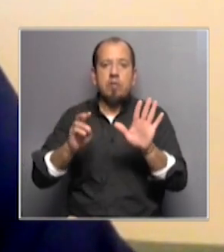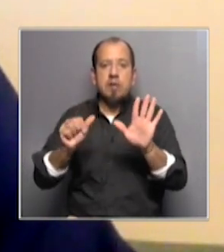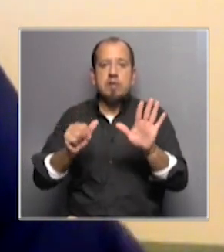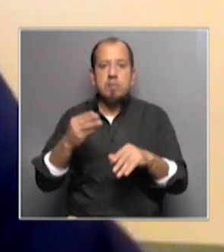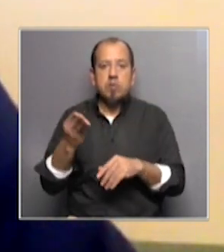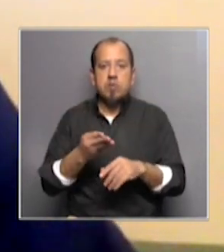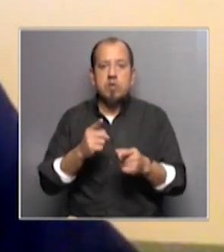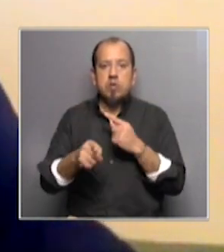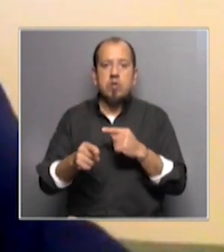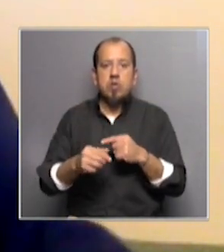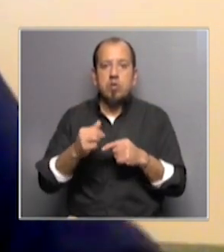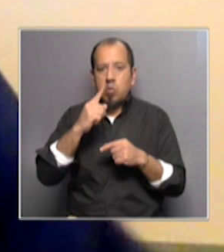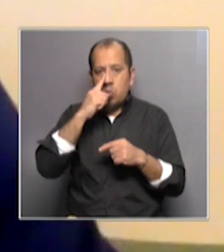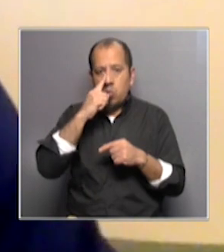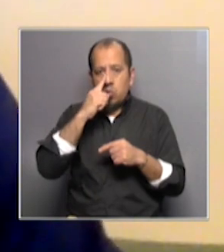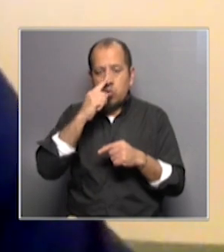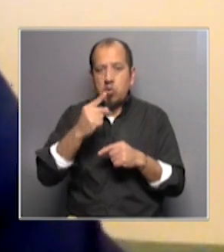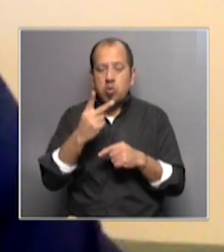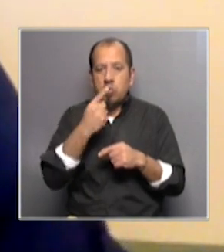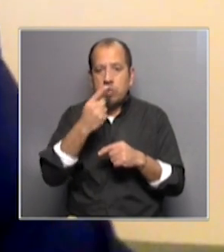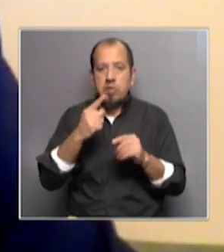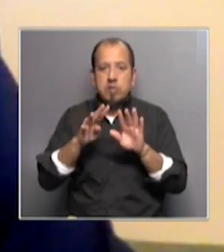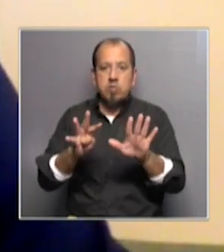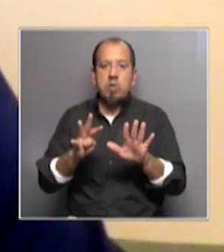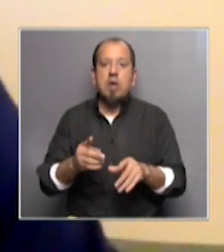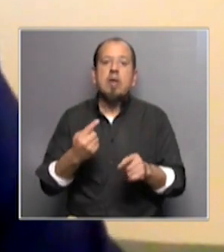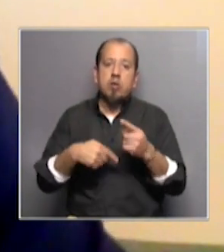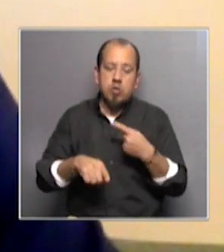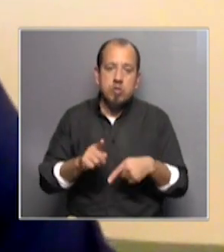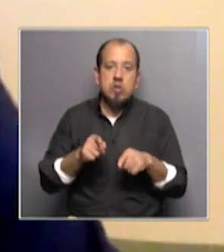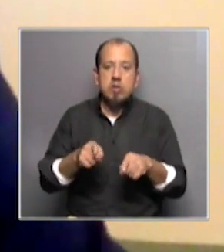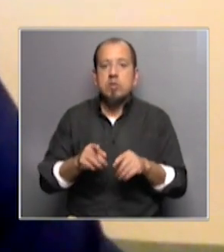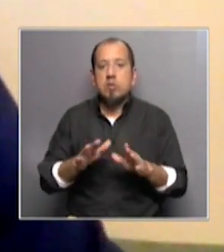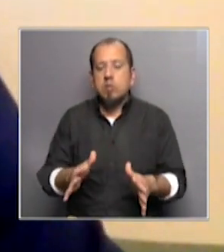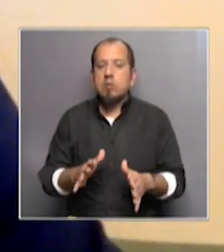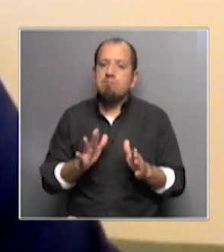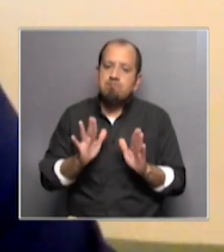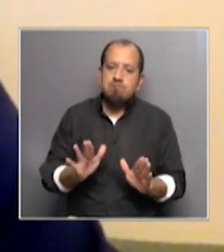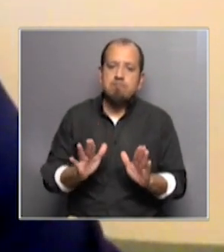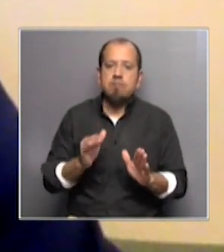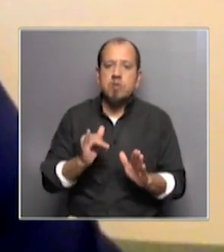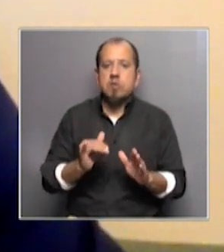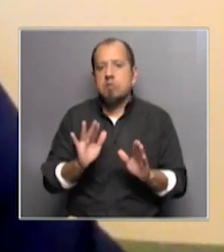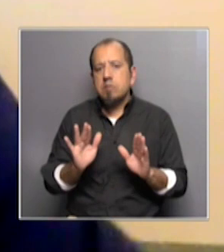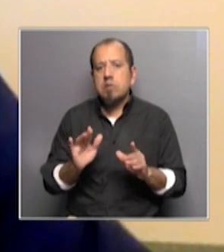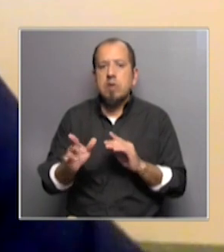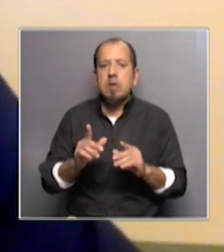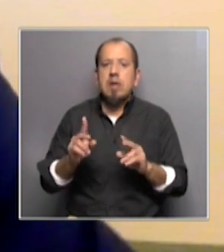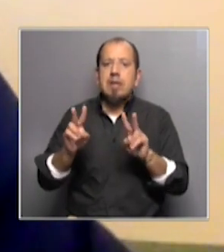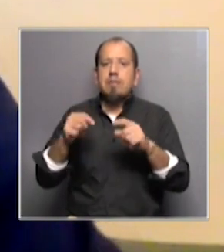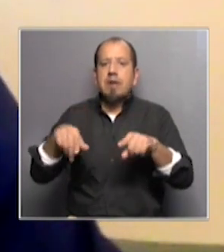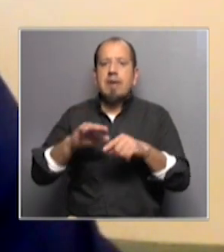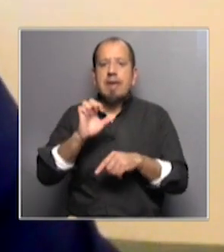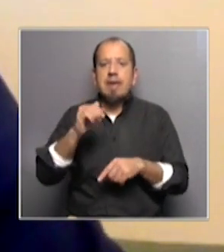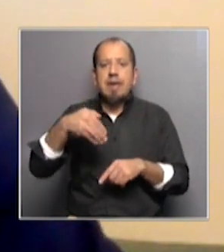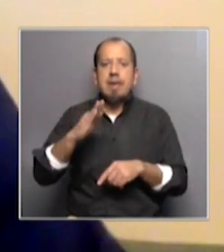cotizantes que tenían en junio del 2019. O sea que, por ese lado, es un poco discutible si justamente el empleo medido de